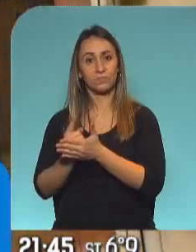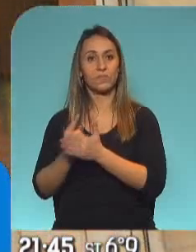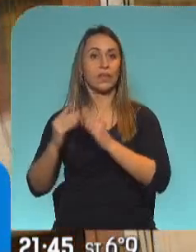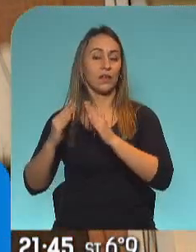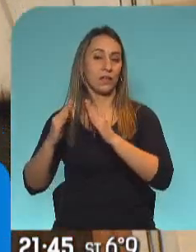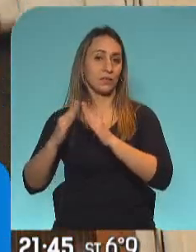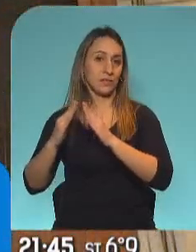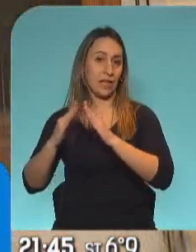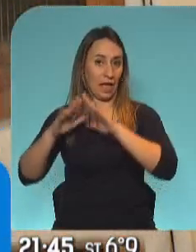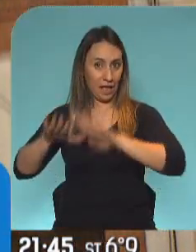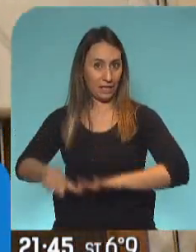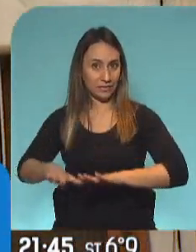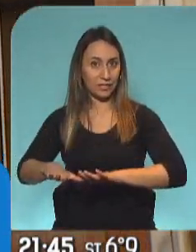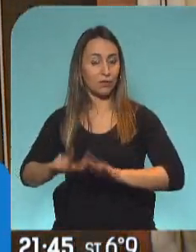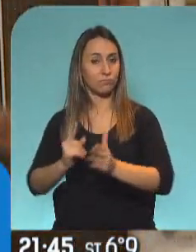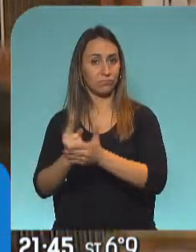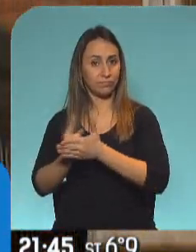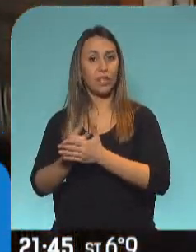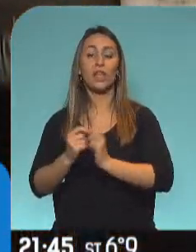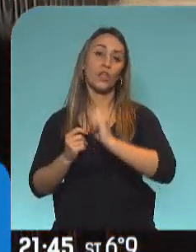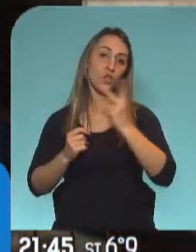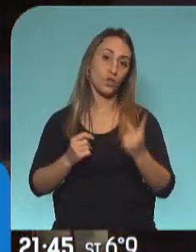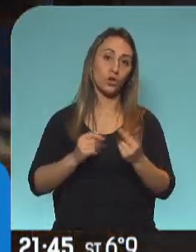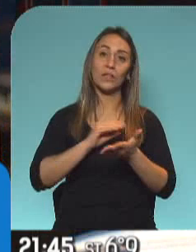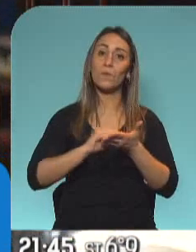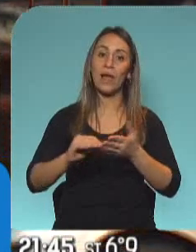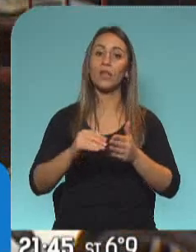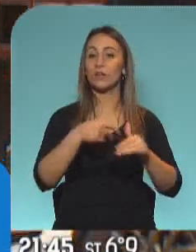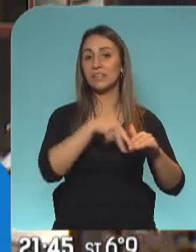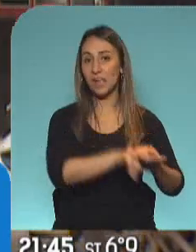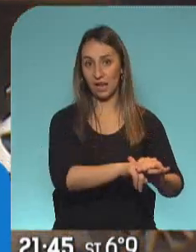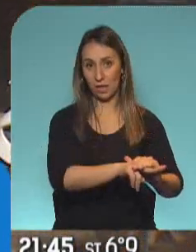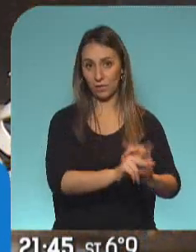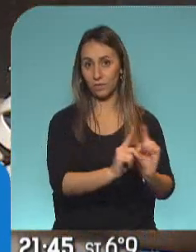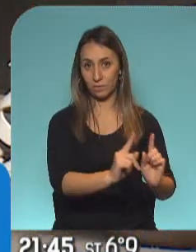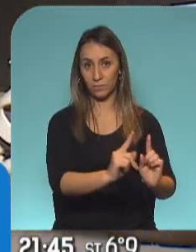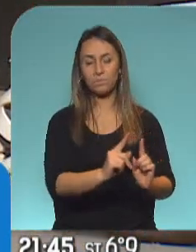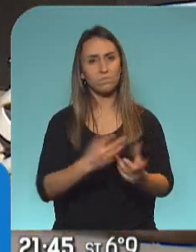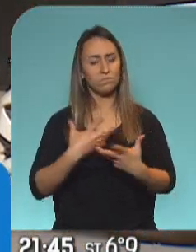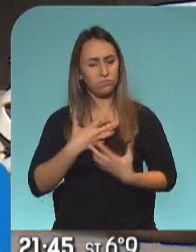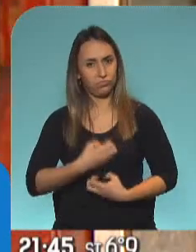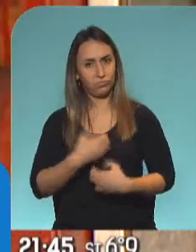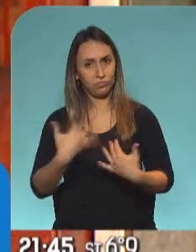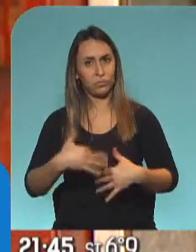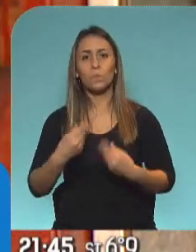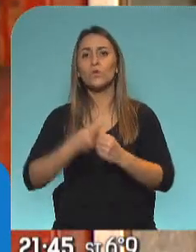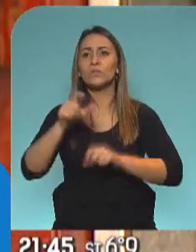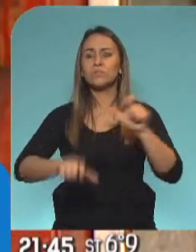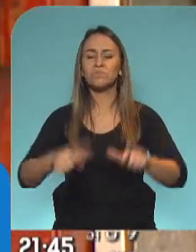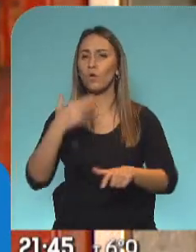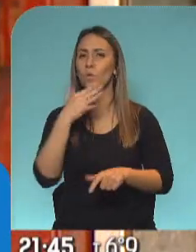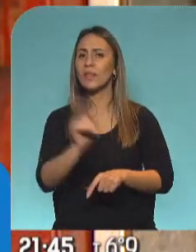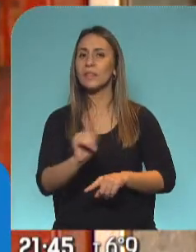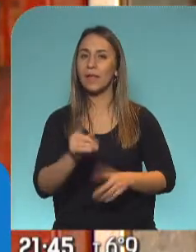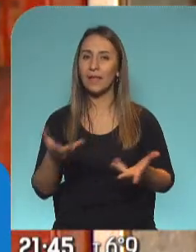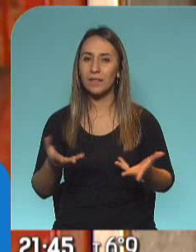su respectiva cuarentena en sus hogares, y otras 2 que están internadas. Es angustiante porque hay muchos que no entienden